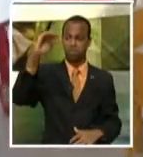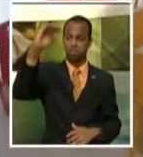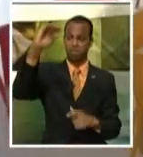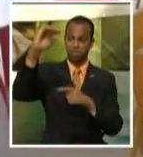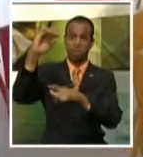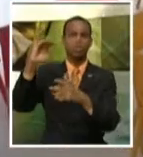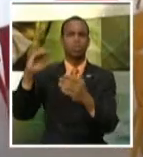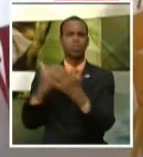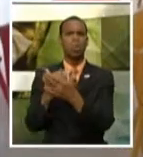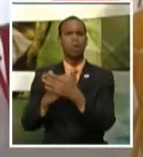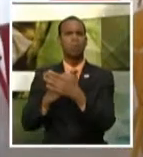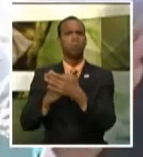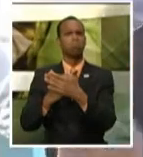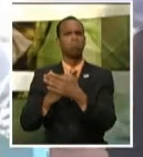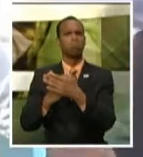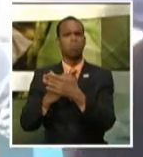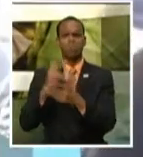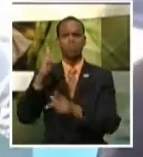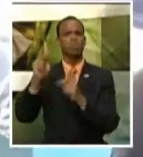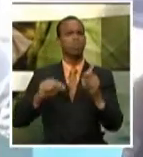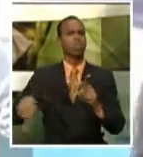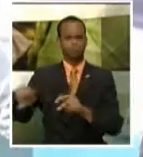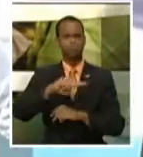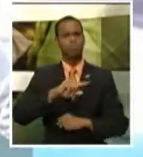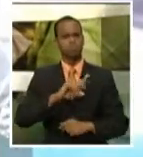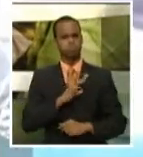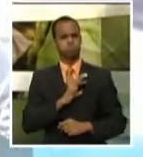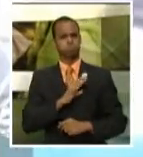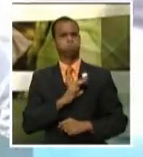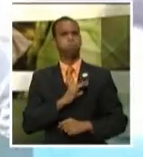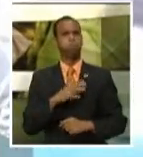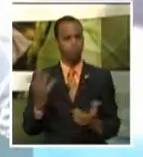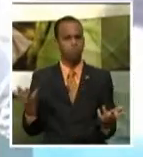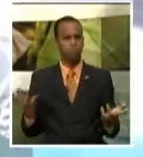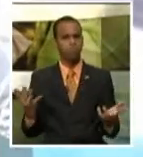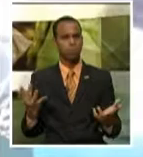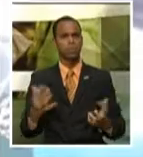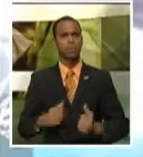nueva generación de ciudadanas y ciudadanos.